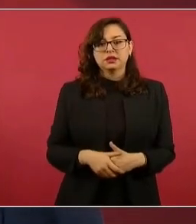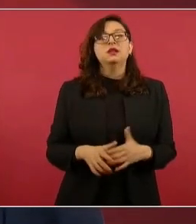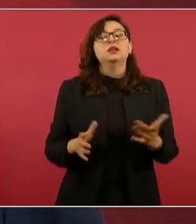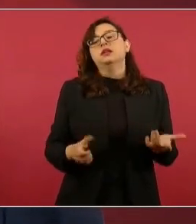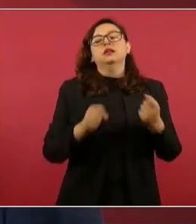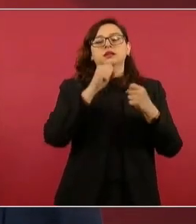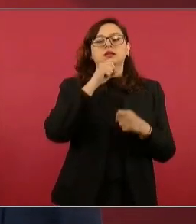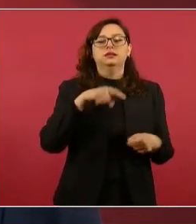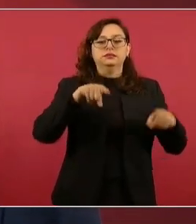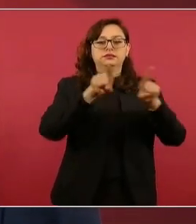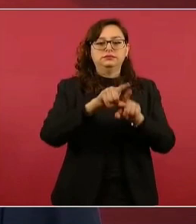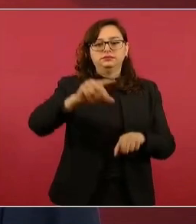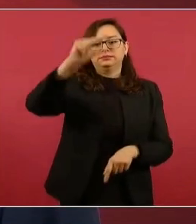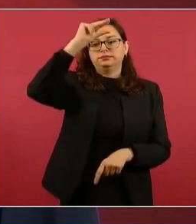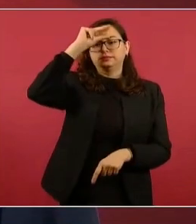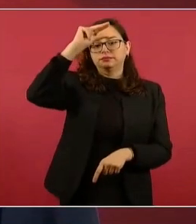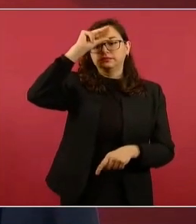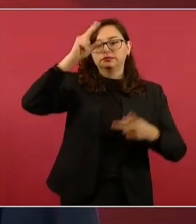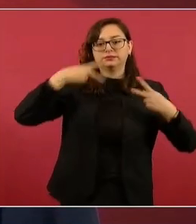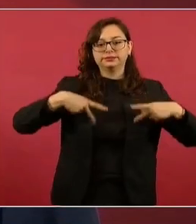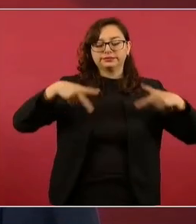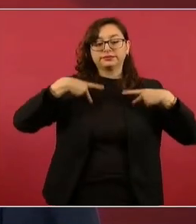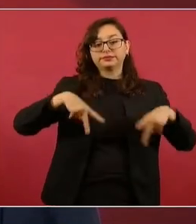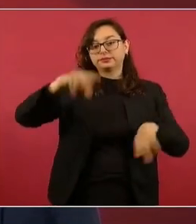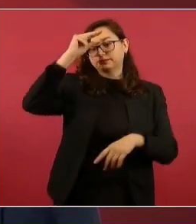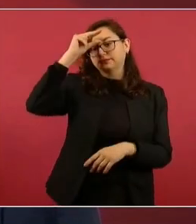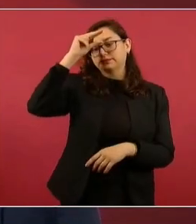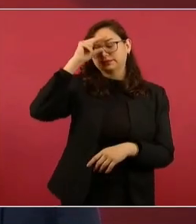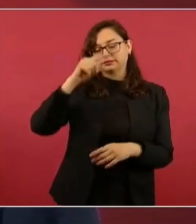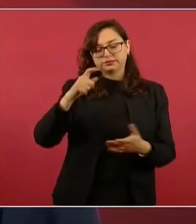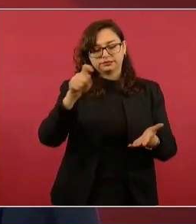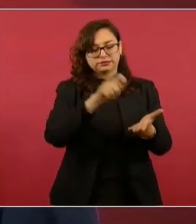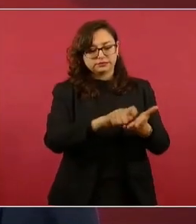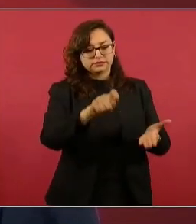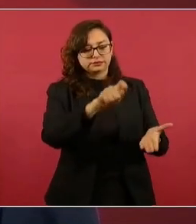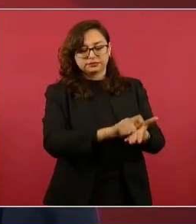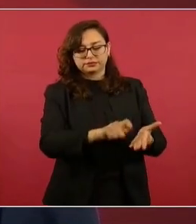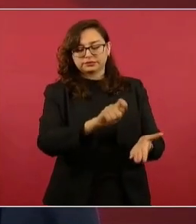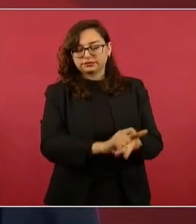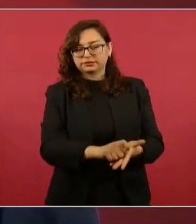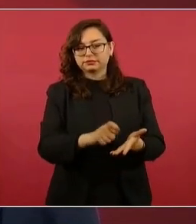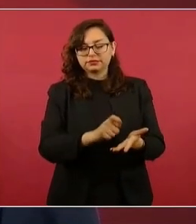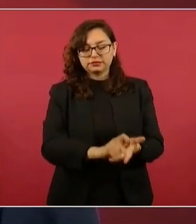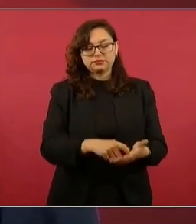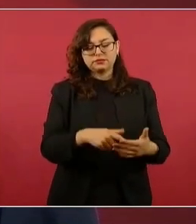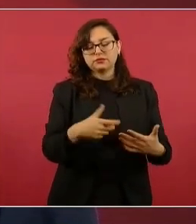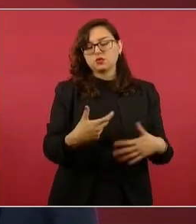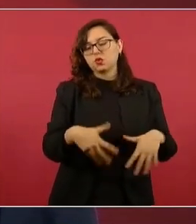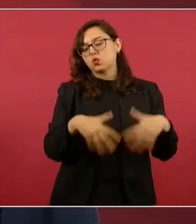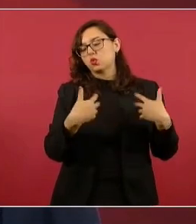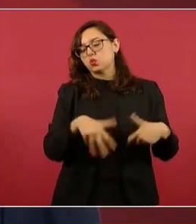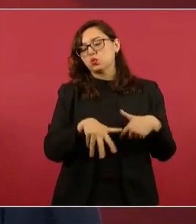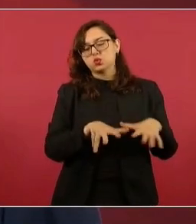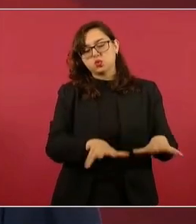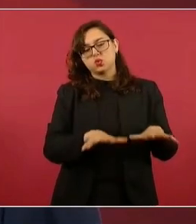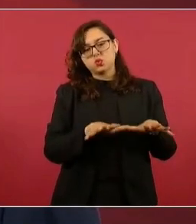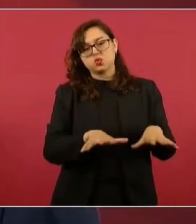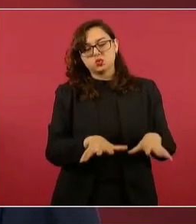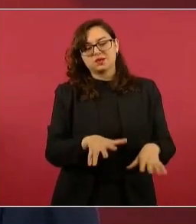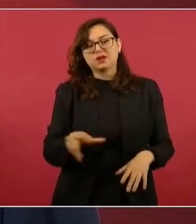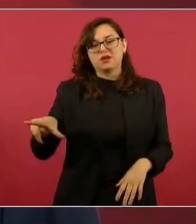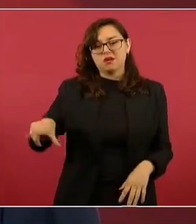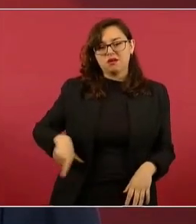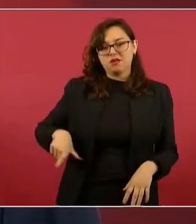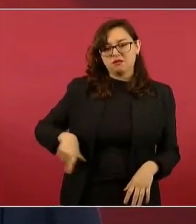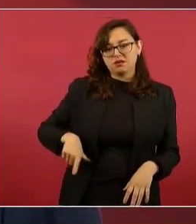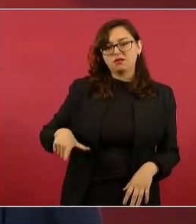No lo que se encuentran con demás. acerda como eso, yo hubieras